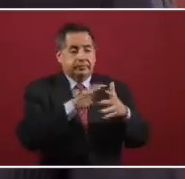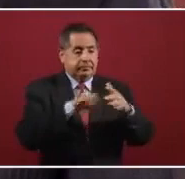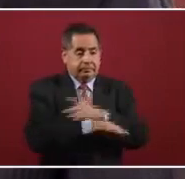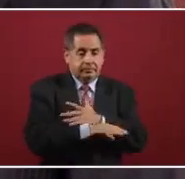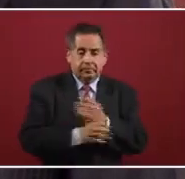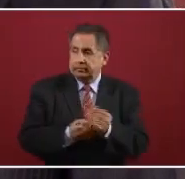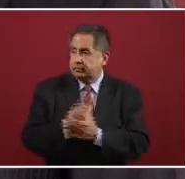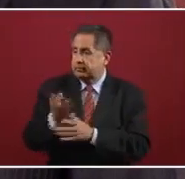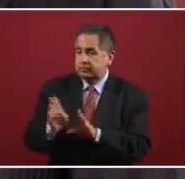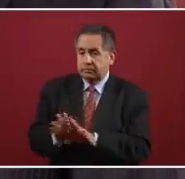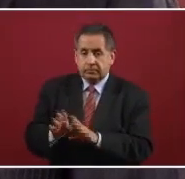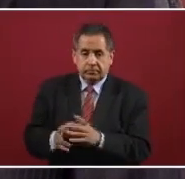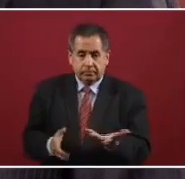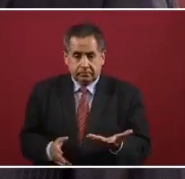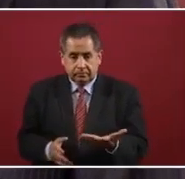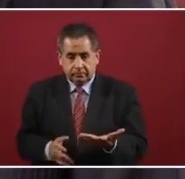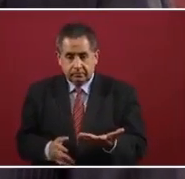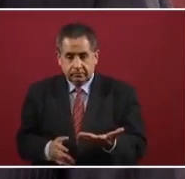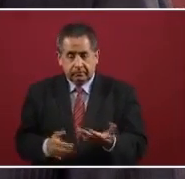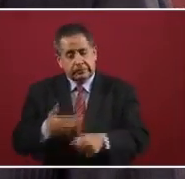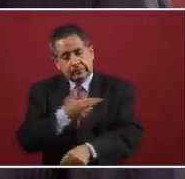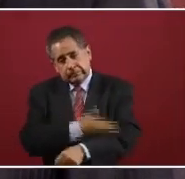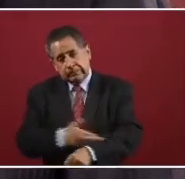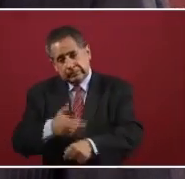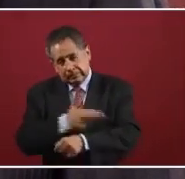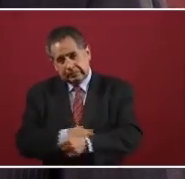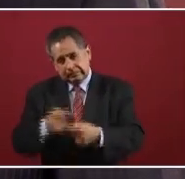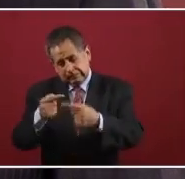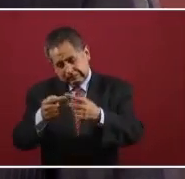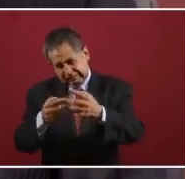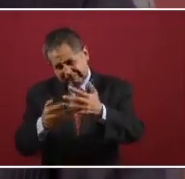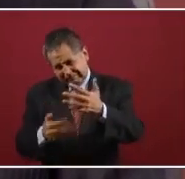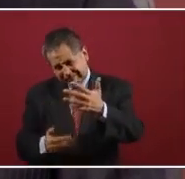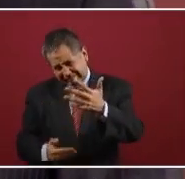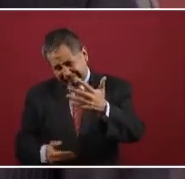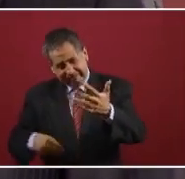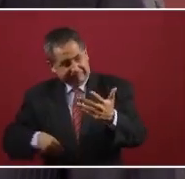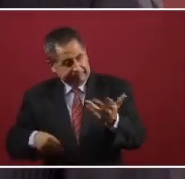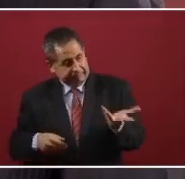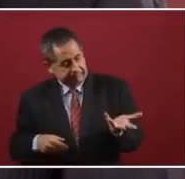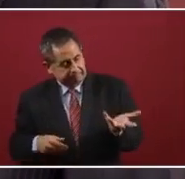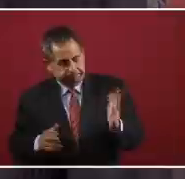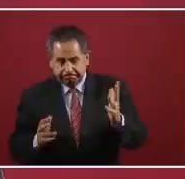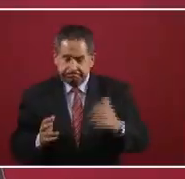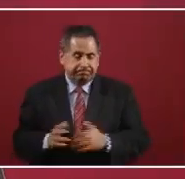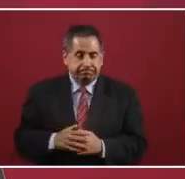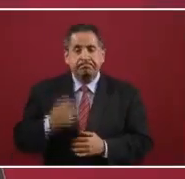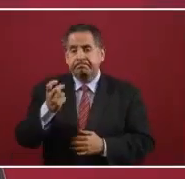salen? O sea, los procedimientos. Entonces, en eso estamos,